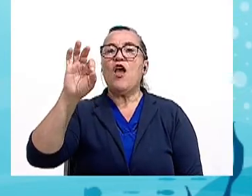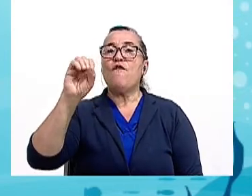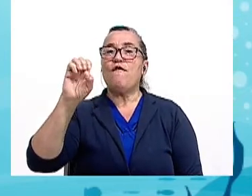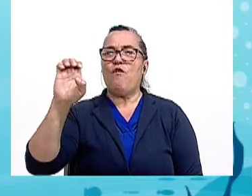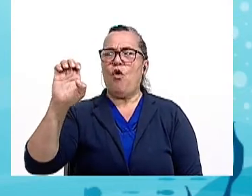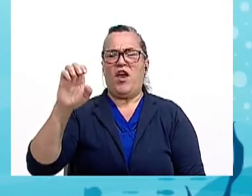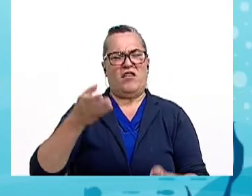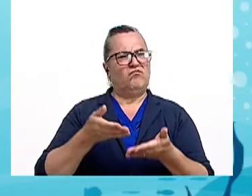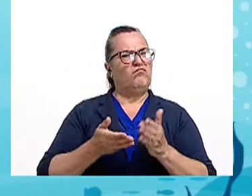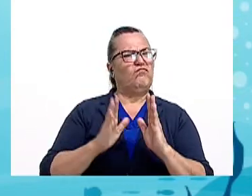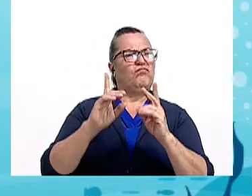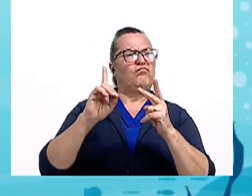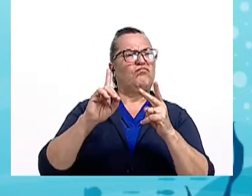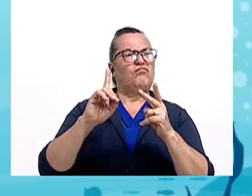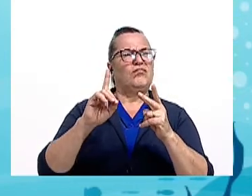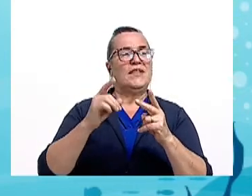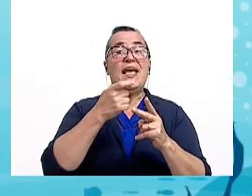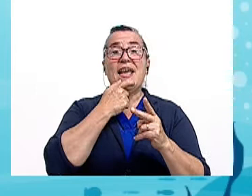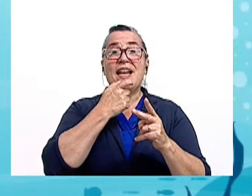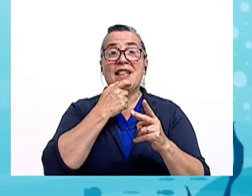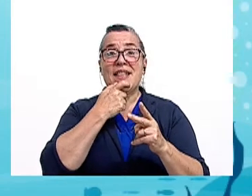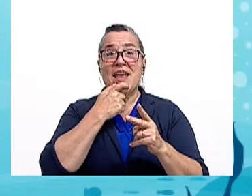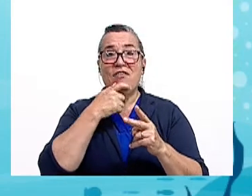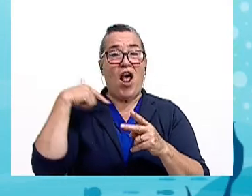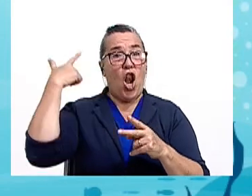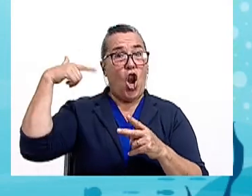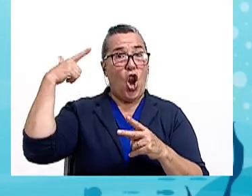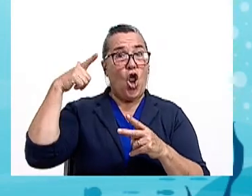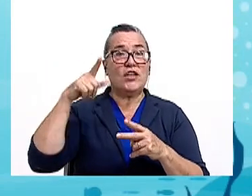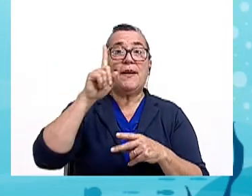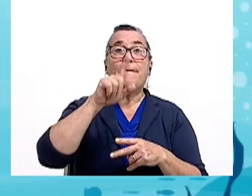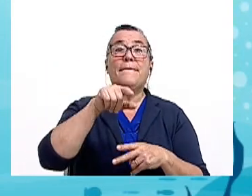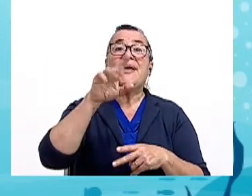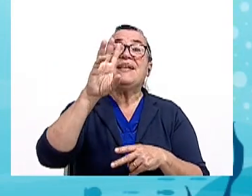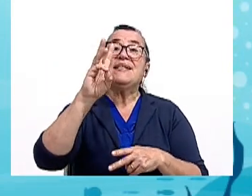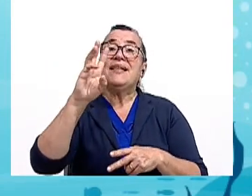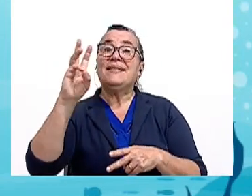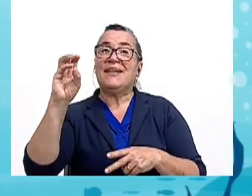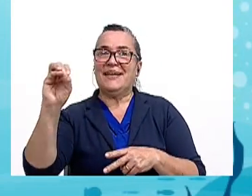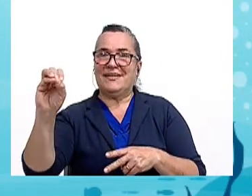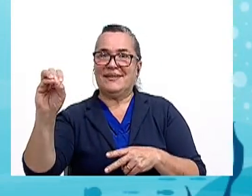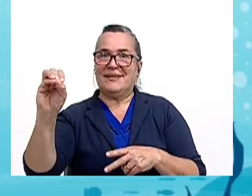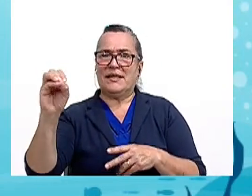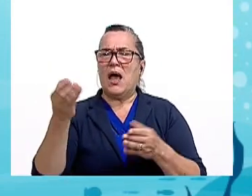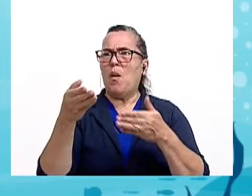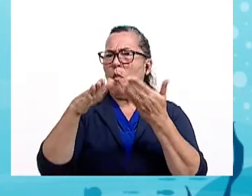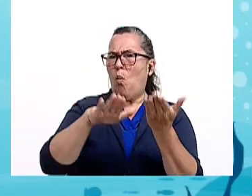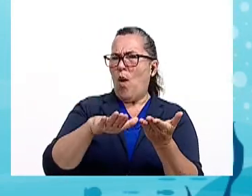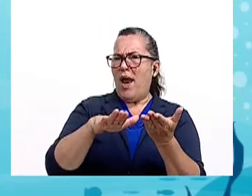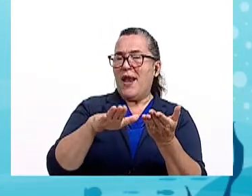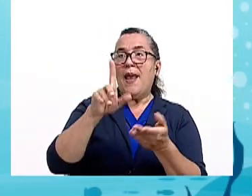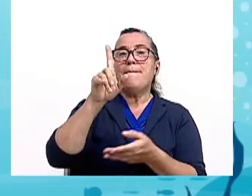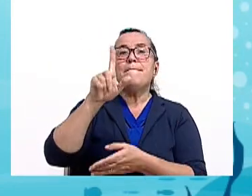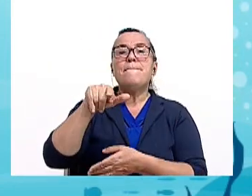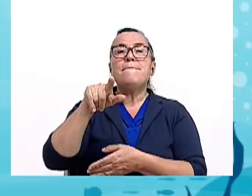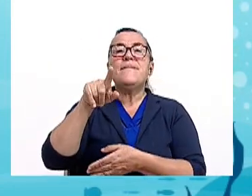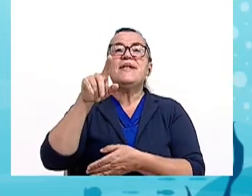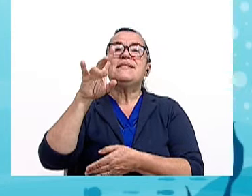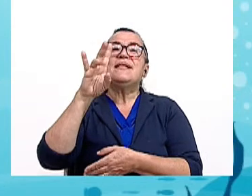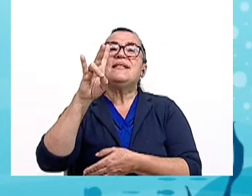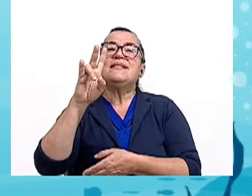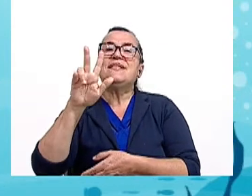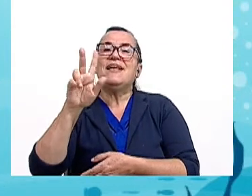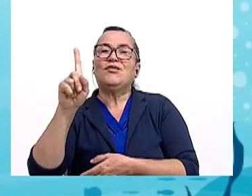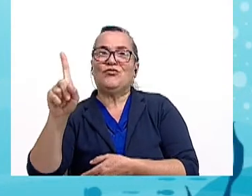Londres, Inglaterra, en el año 1660 y muere en el